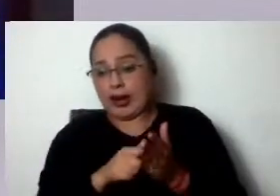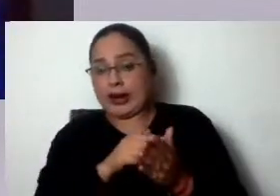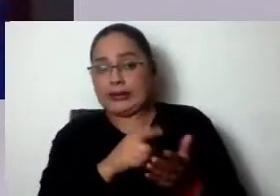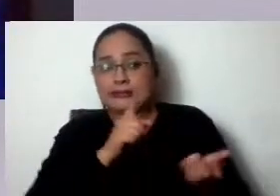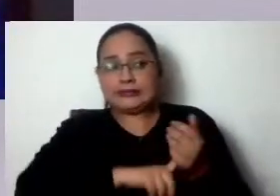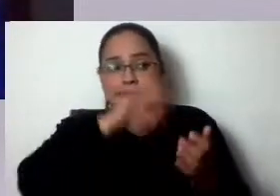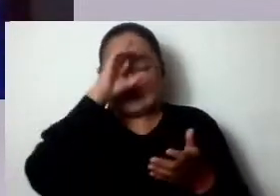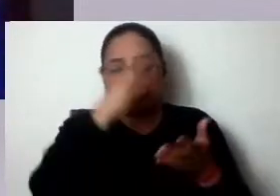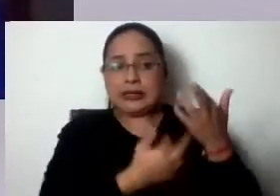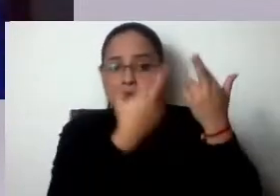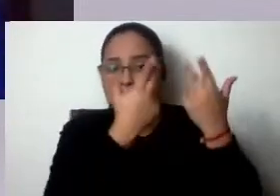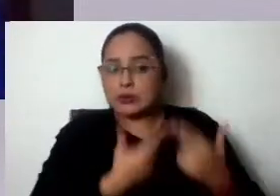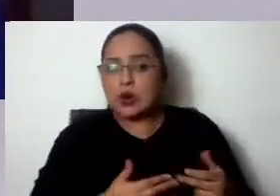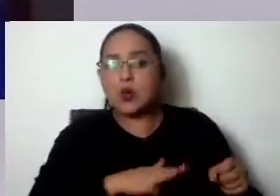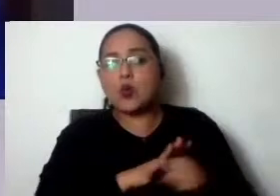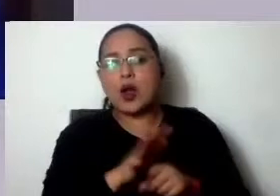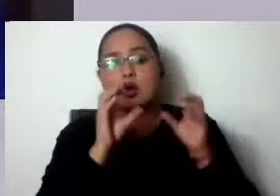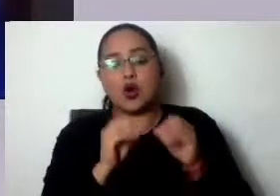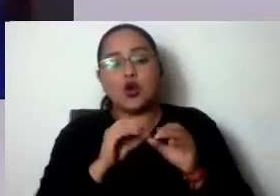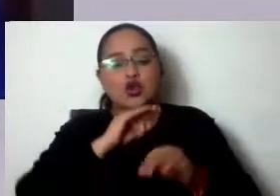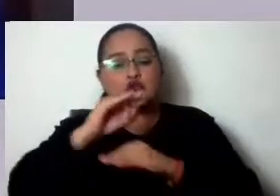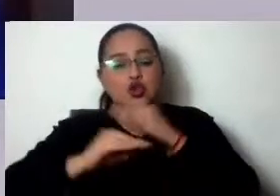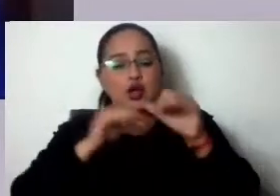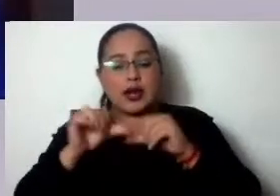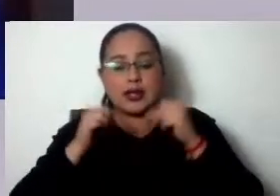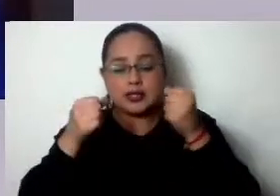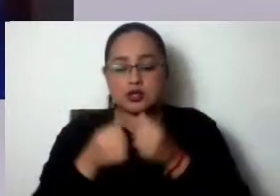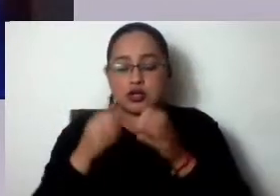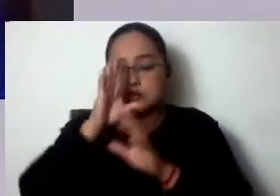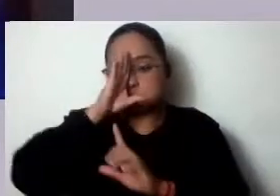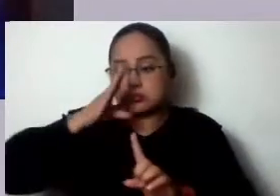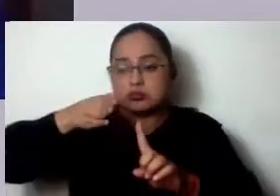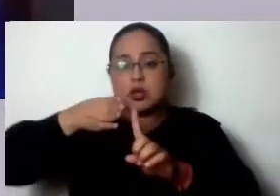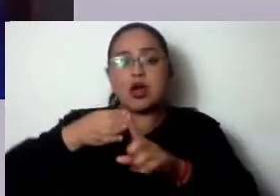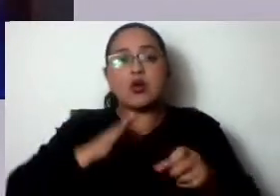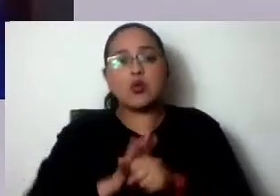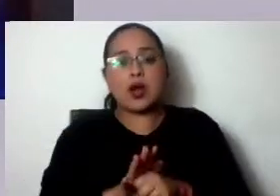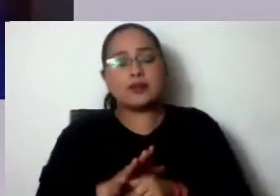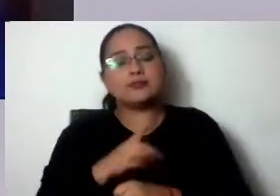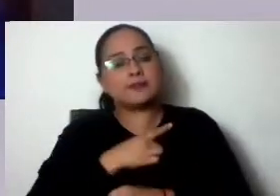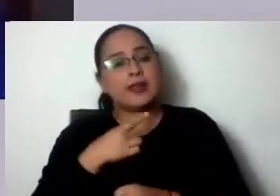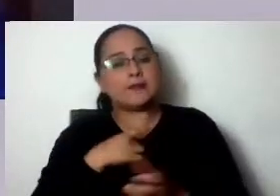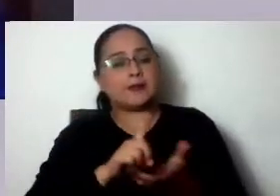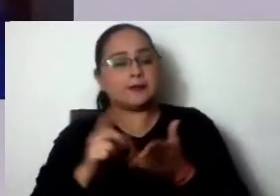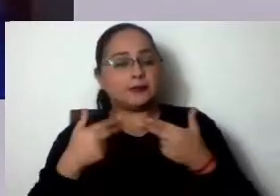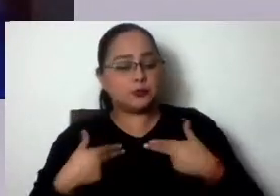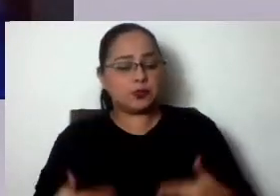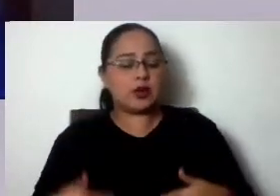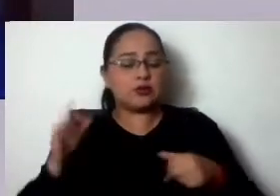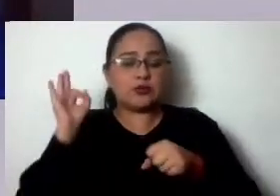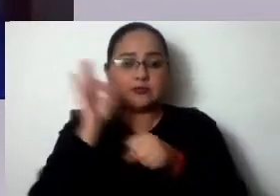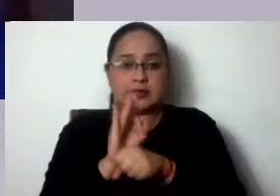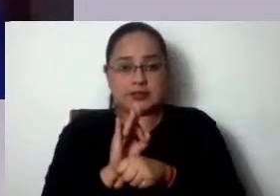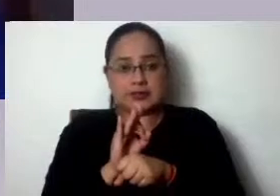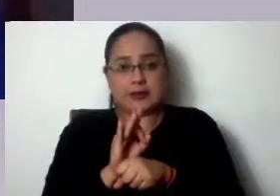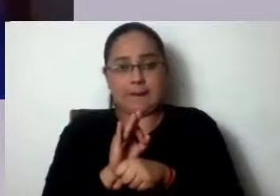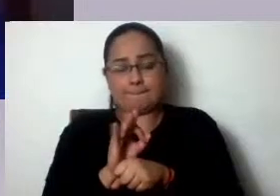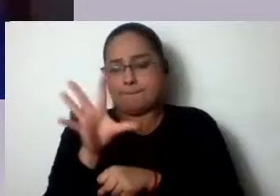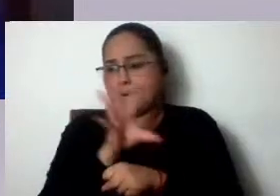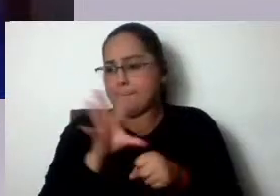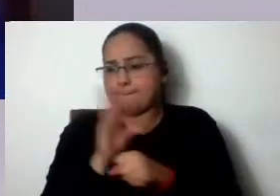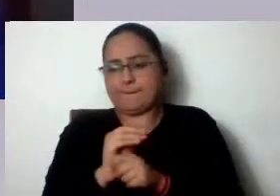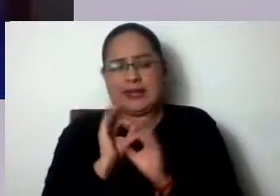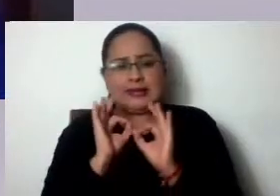o bien a todas las asociaciones civiles cuyo objeto sea la protección a los derechos humanos en el sentido genérico